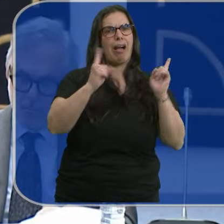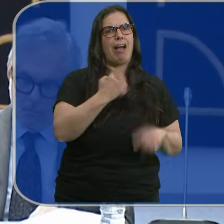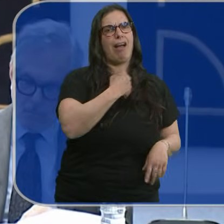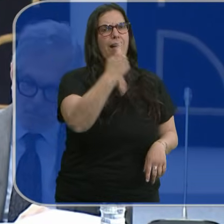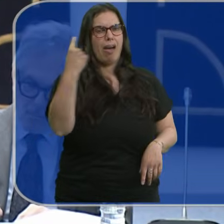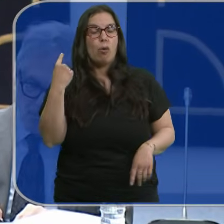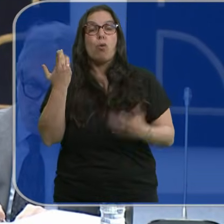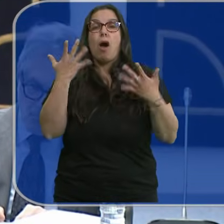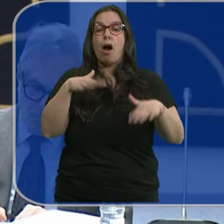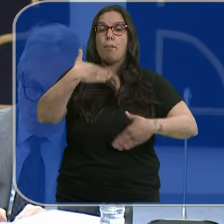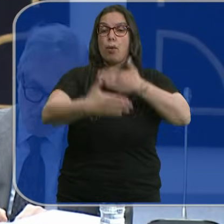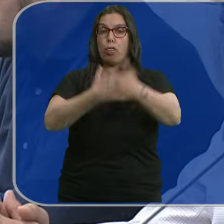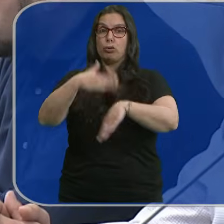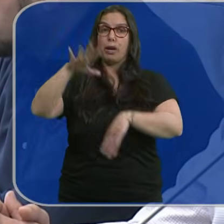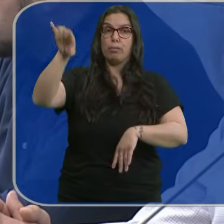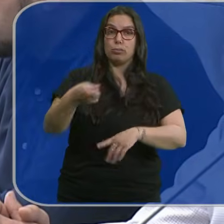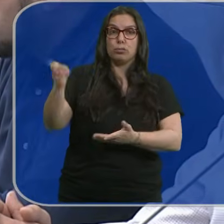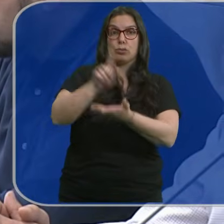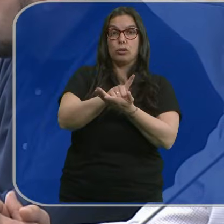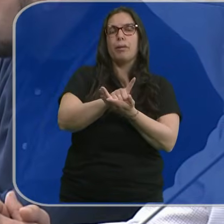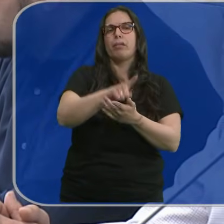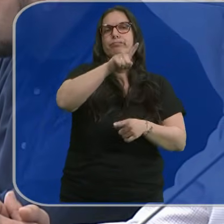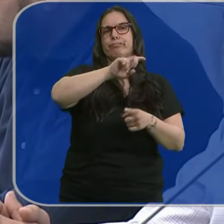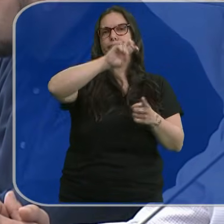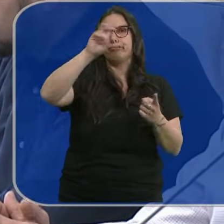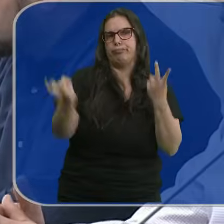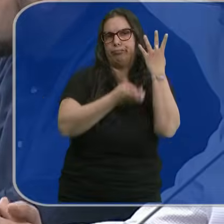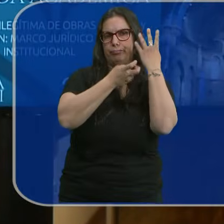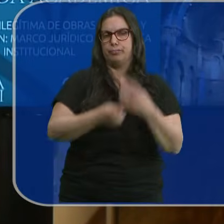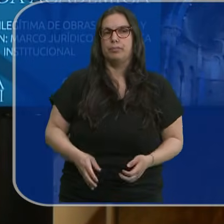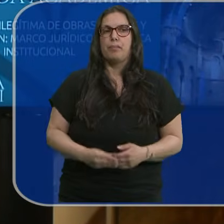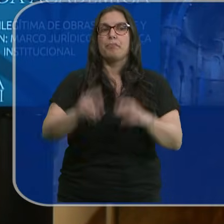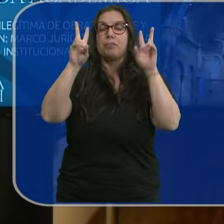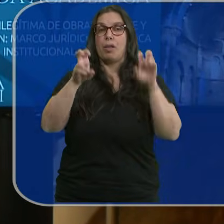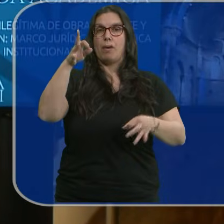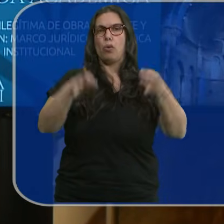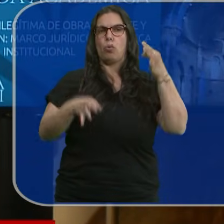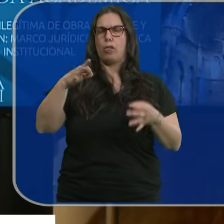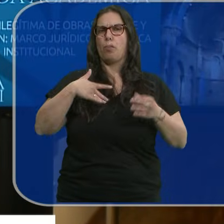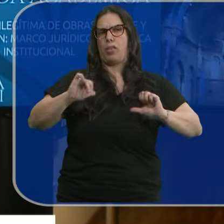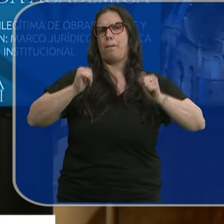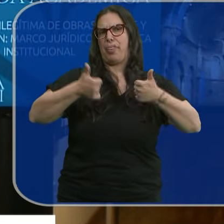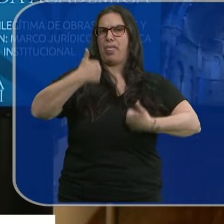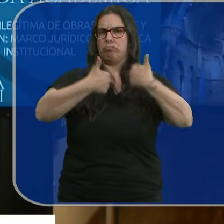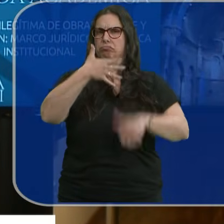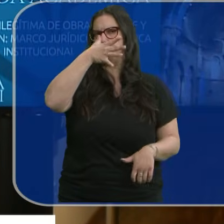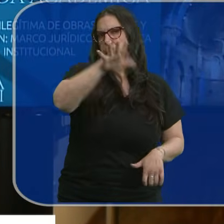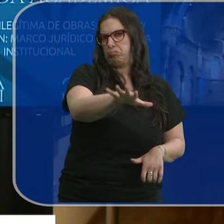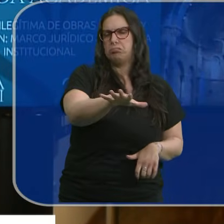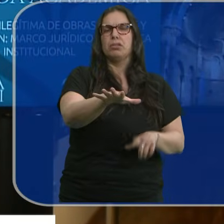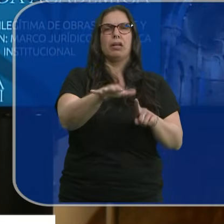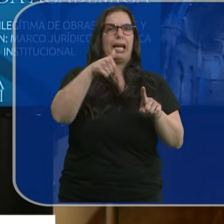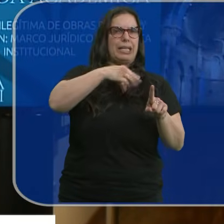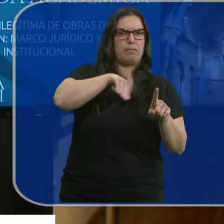caso, aunque los procesos para su restitución son variados. En el plano jurídico podemos iniciar un litigio, tanto en España como